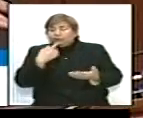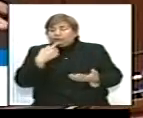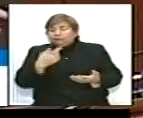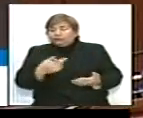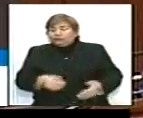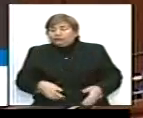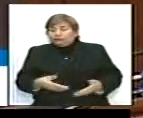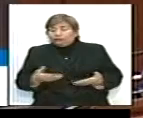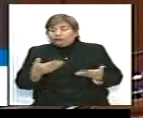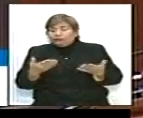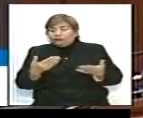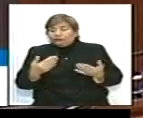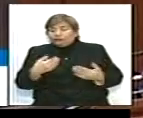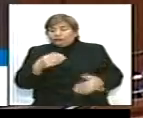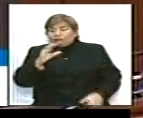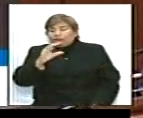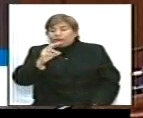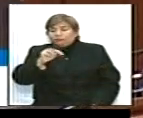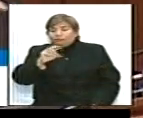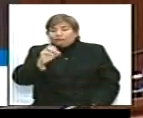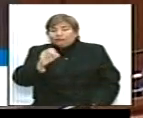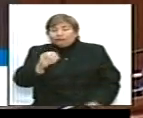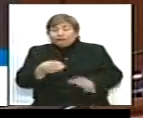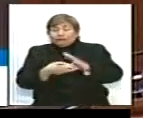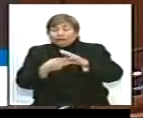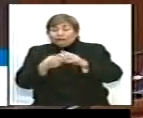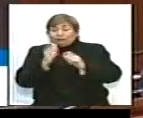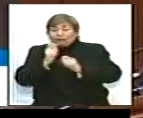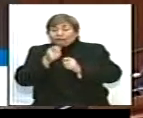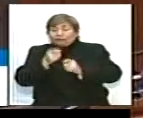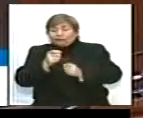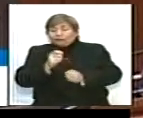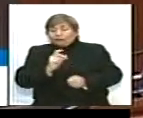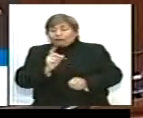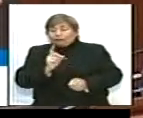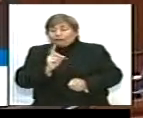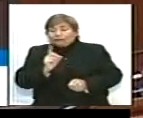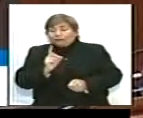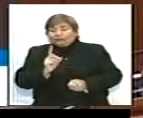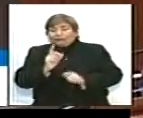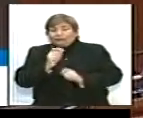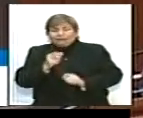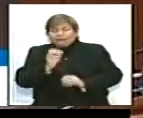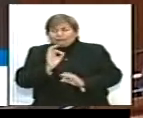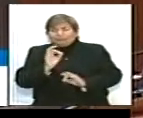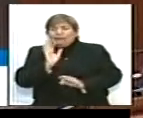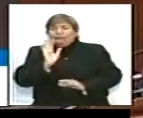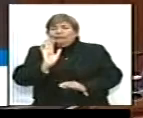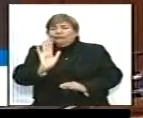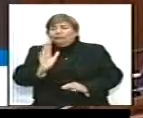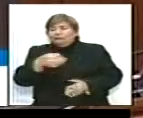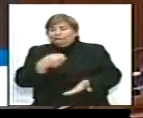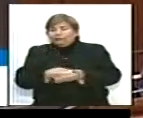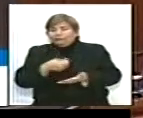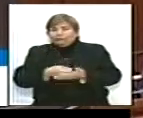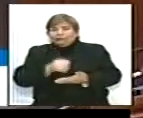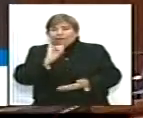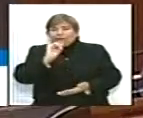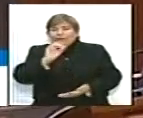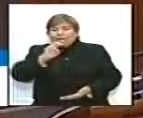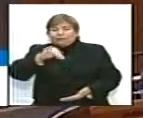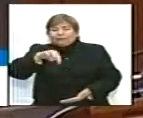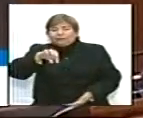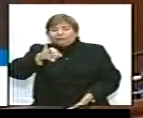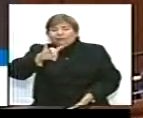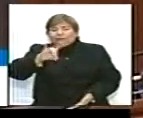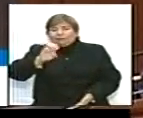mencionar. No es el canon minero que las empresas mineras nos regalan. No, señor. Es un impuesto.